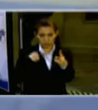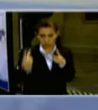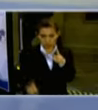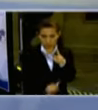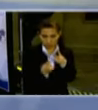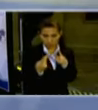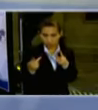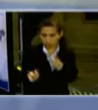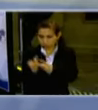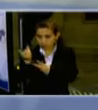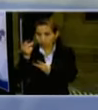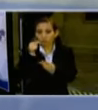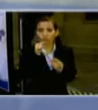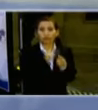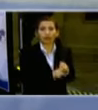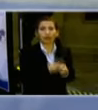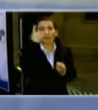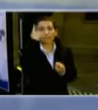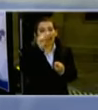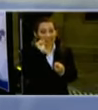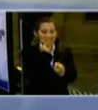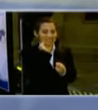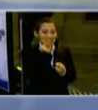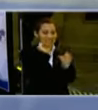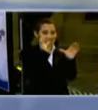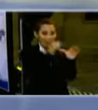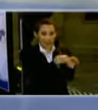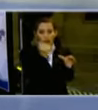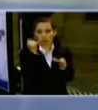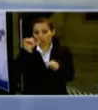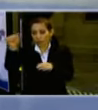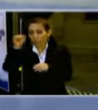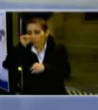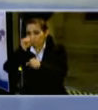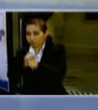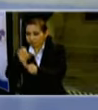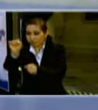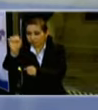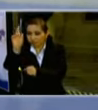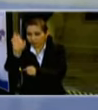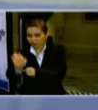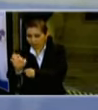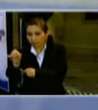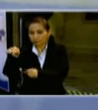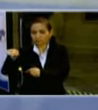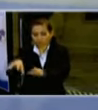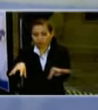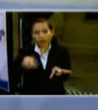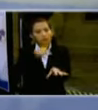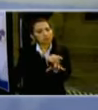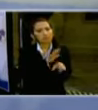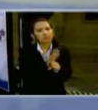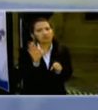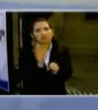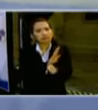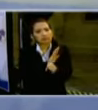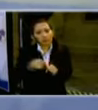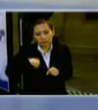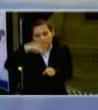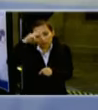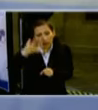preguntas para el Senado y para la Secretaría de Relaciones Exteriores. ¿Qué beneficios obtiene